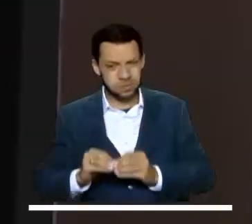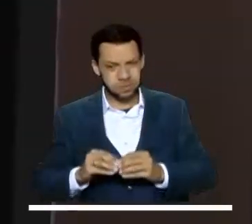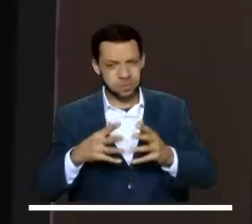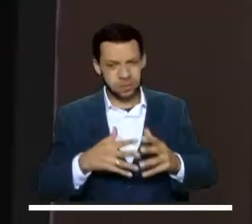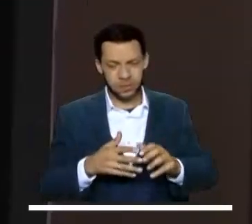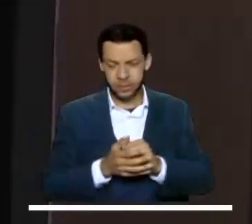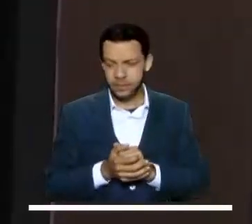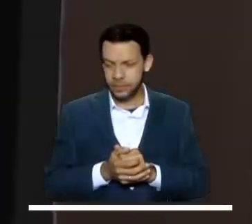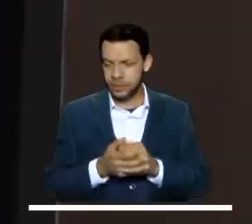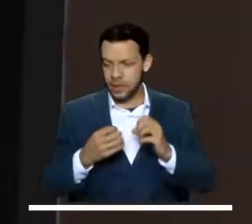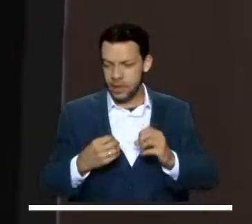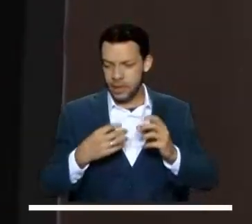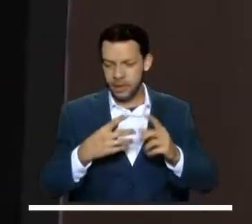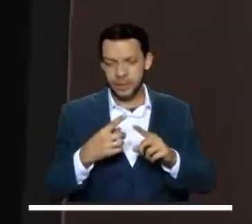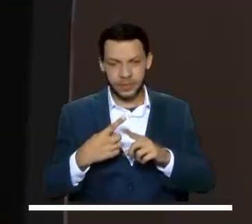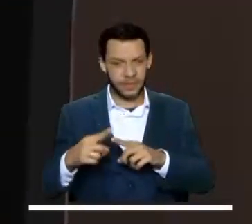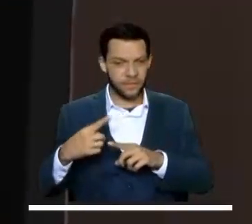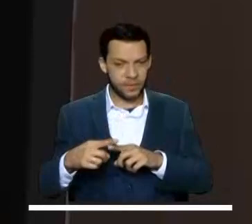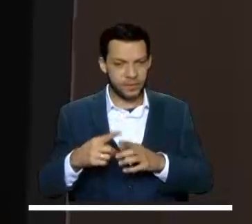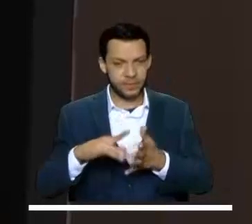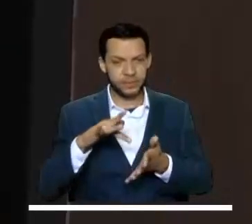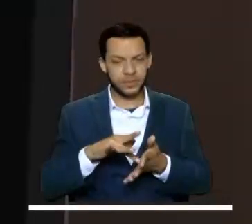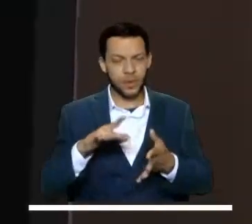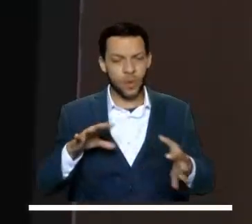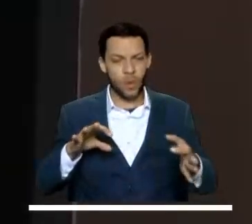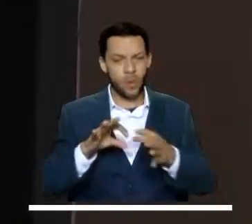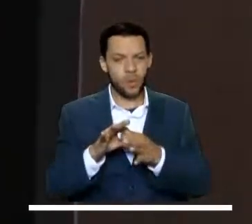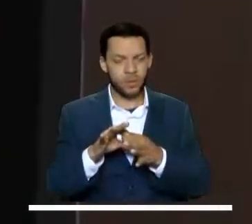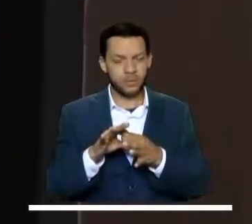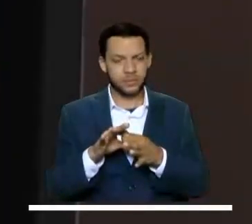Ya estamos procediendo a canalizar el duodeno.